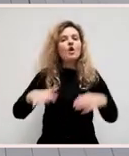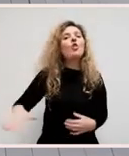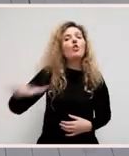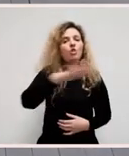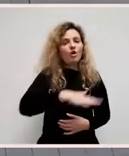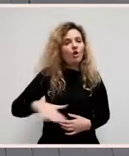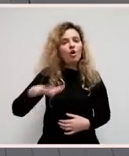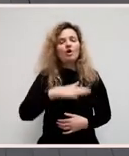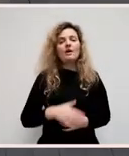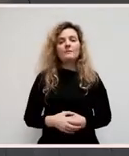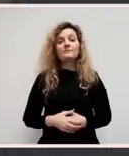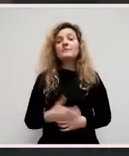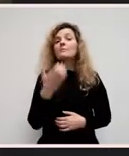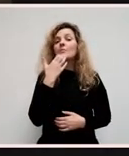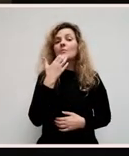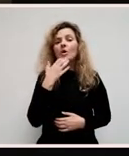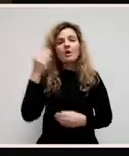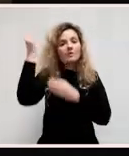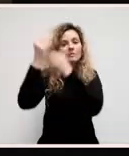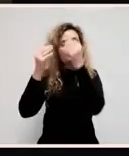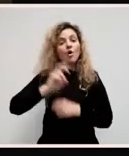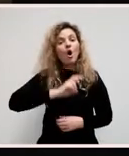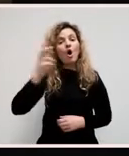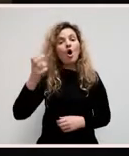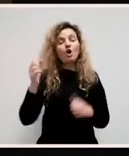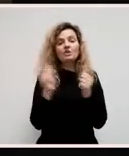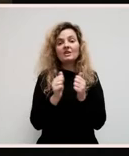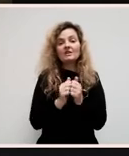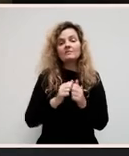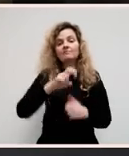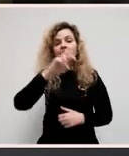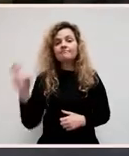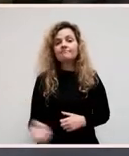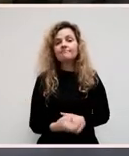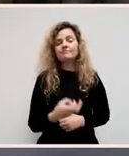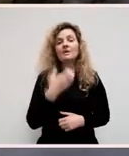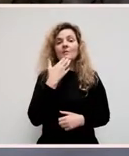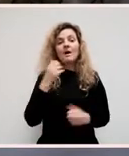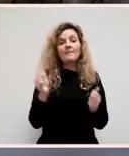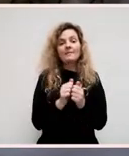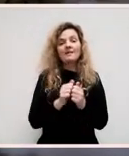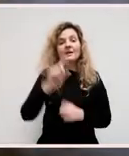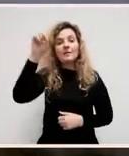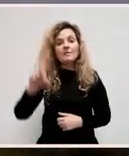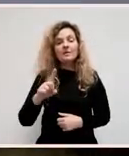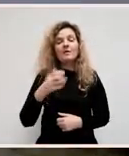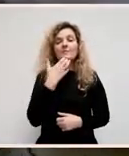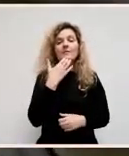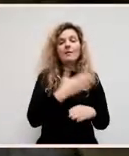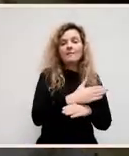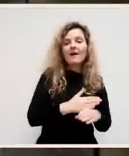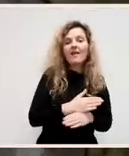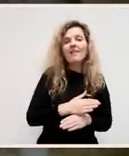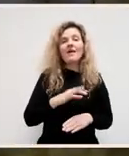importantes salga duras también de aquí de esta zona y defecto bueno pues también podemos pensar en otro tipo de mercaderías como pueden ser las